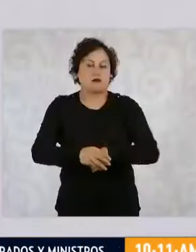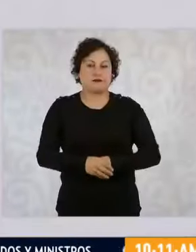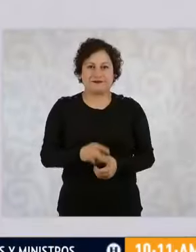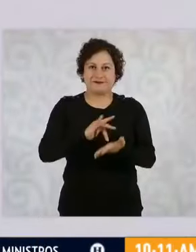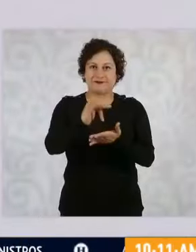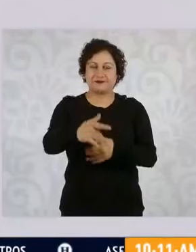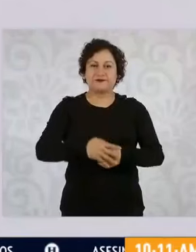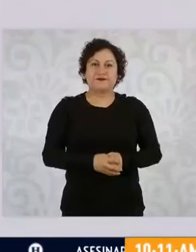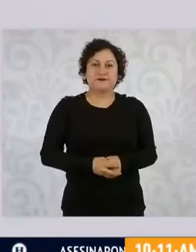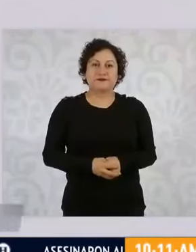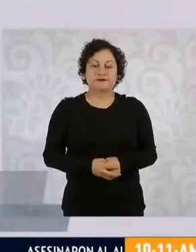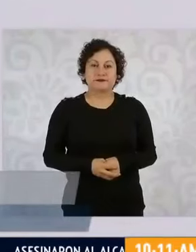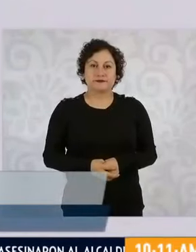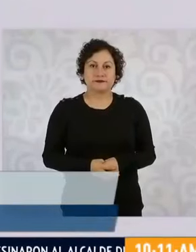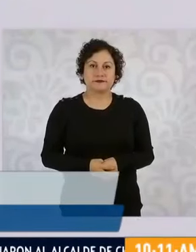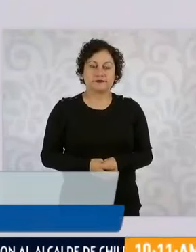arcos